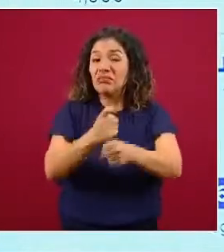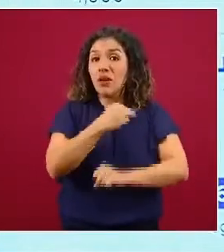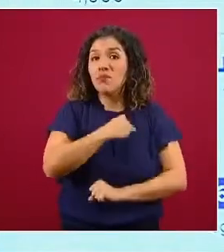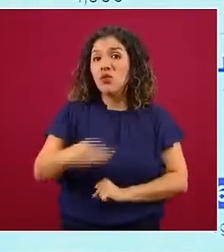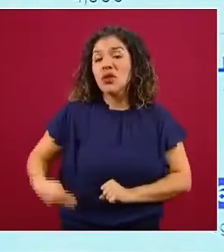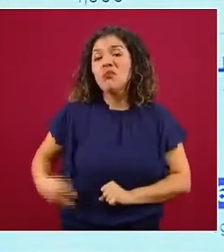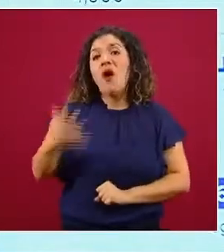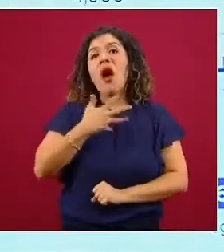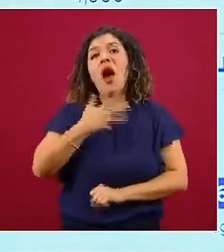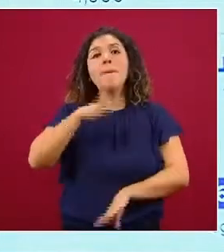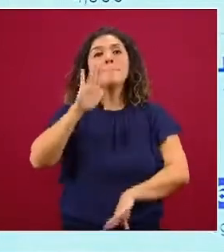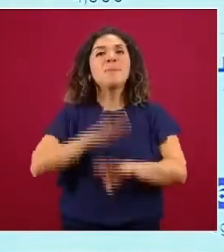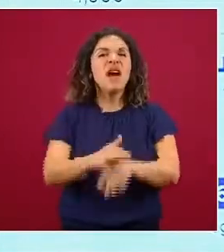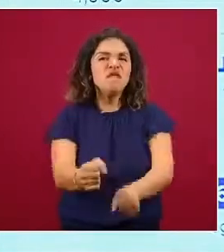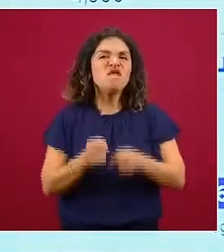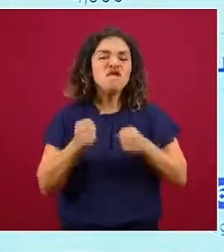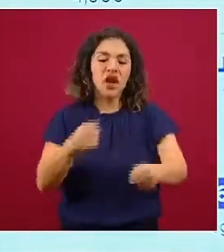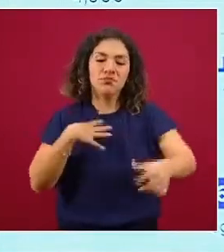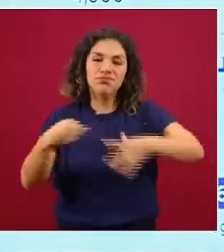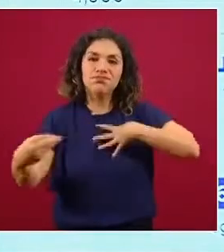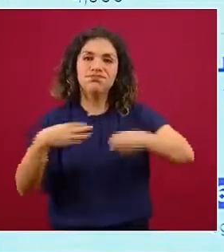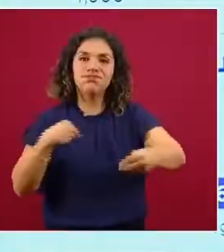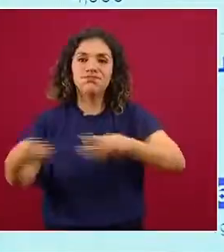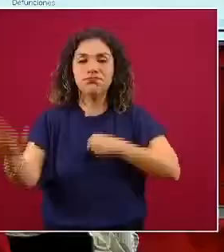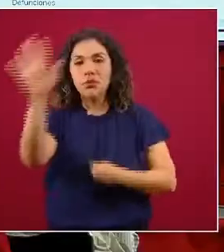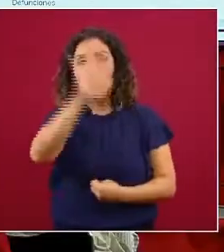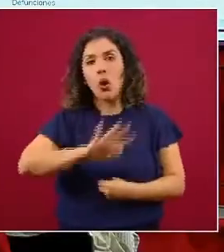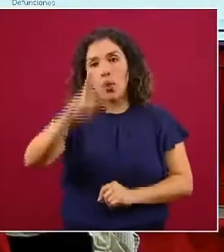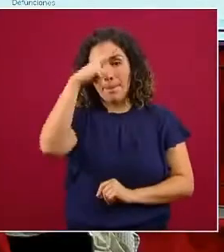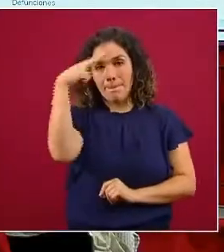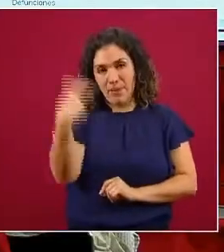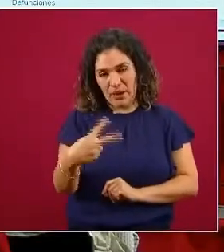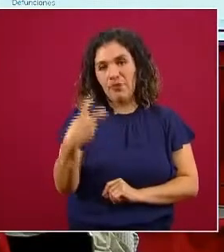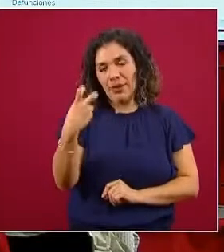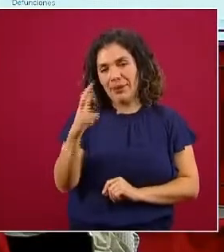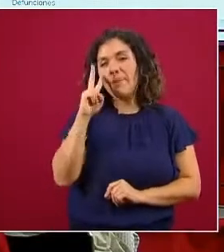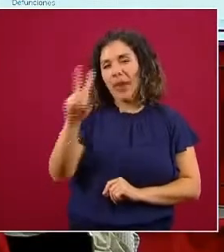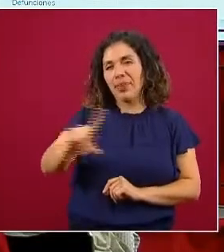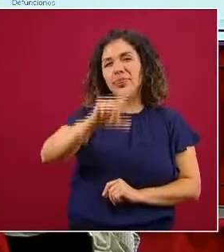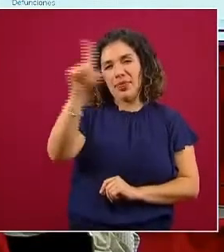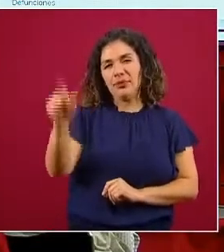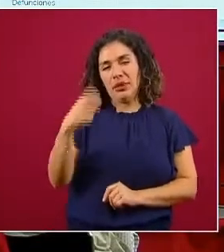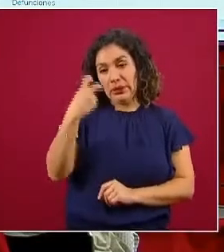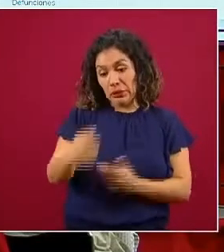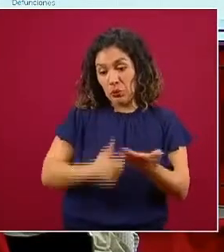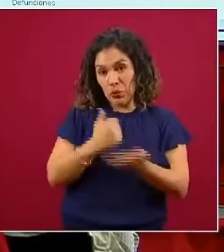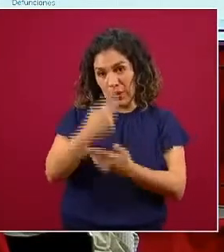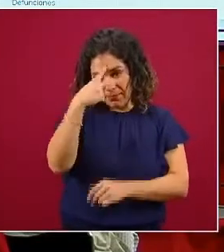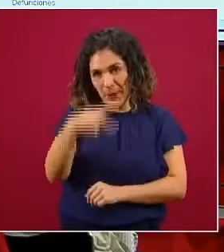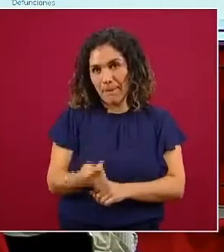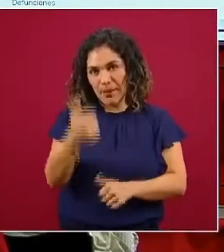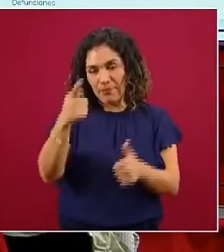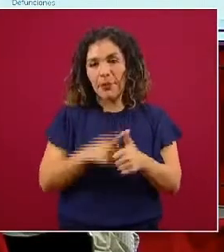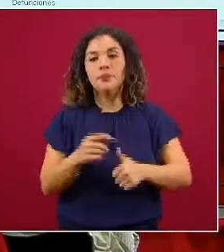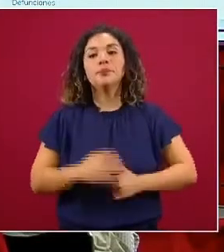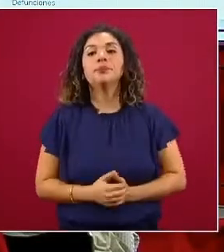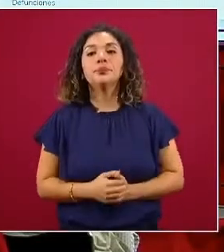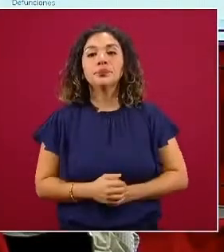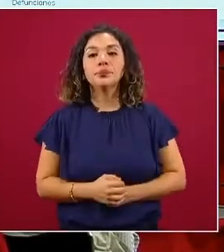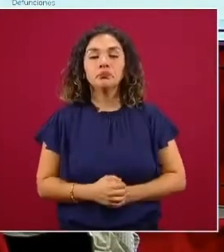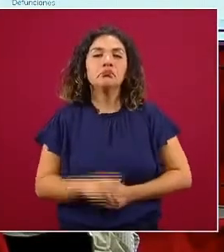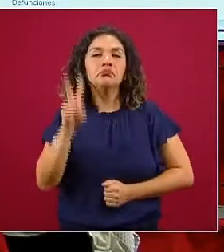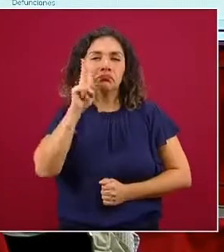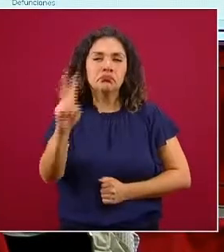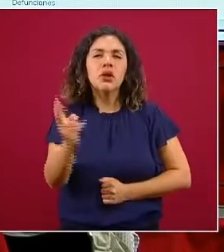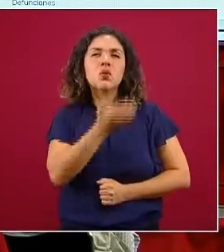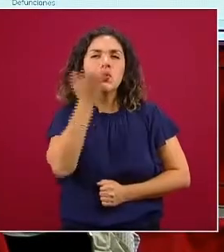con mayor intensidad de transmisión en todo México. Lo vamos a ver después de la Ciudad de México. Aquí tenemos los gráficos ya